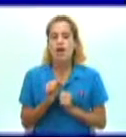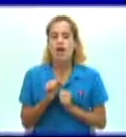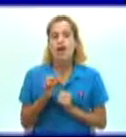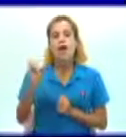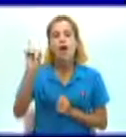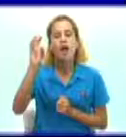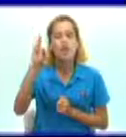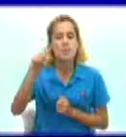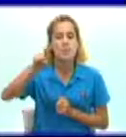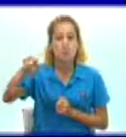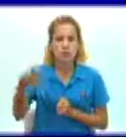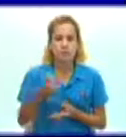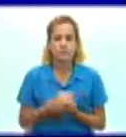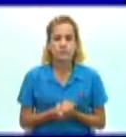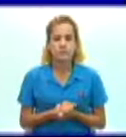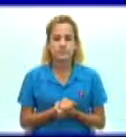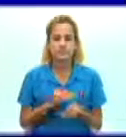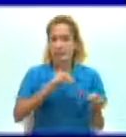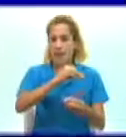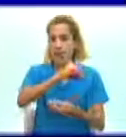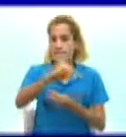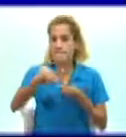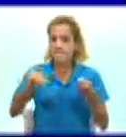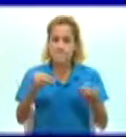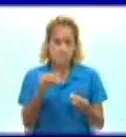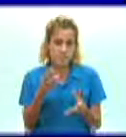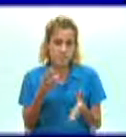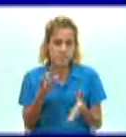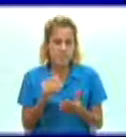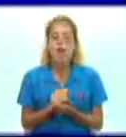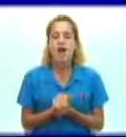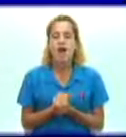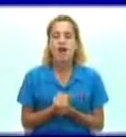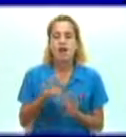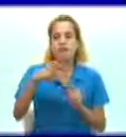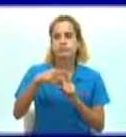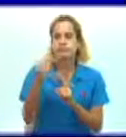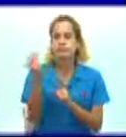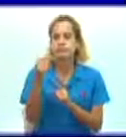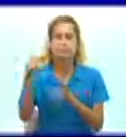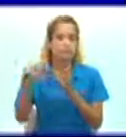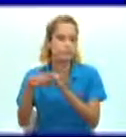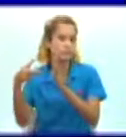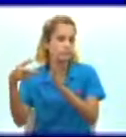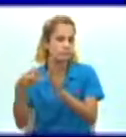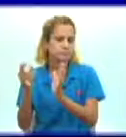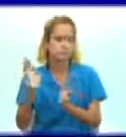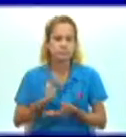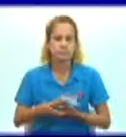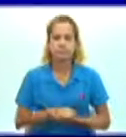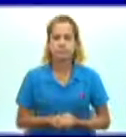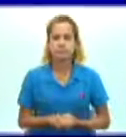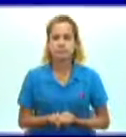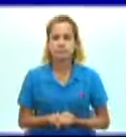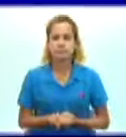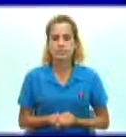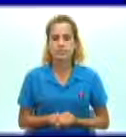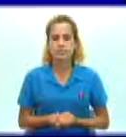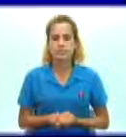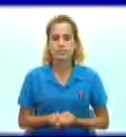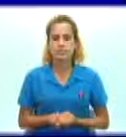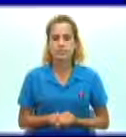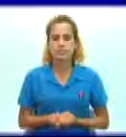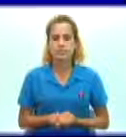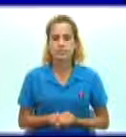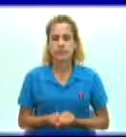notación decimal. Vamos a combinar las operaciones de cálculo, vamos a realizar esos combinados con los cuales ustedes están habituados a resolver, y